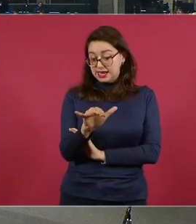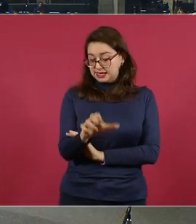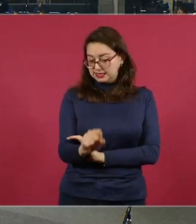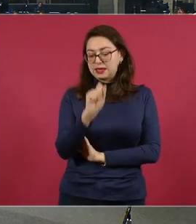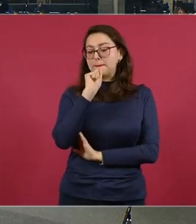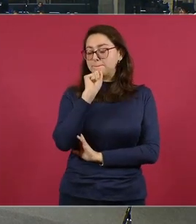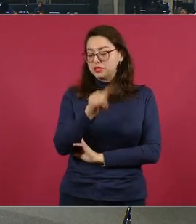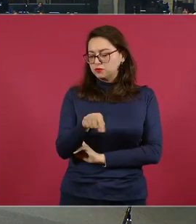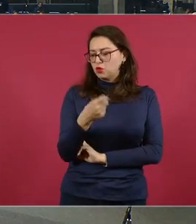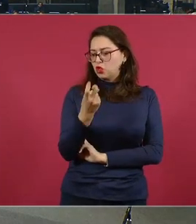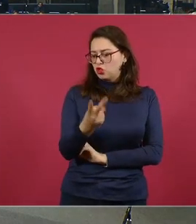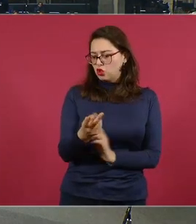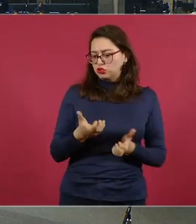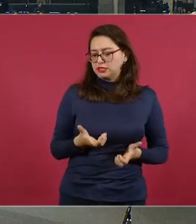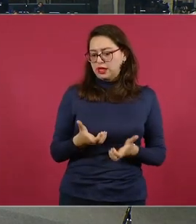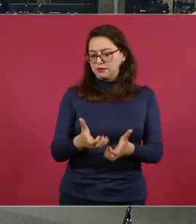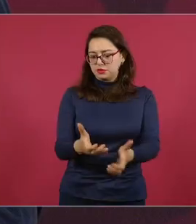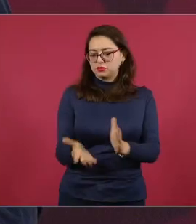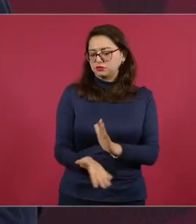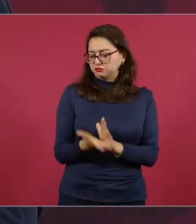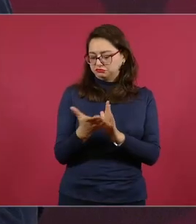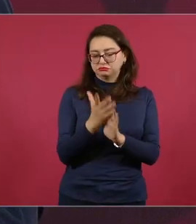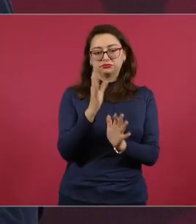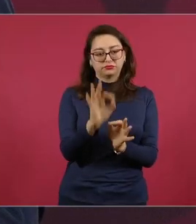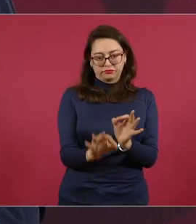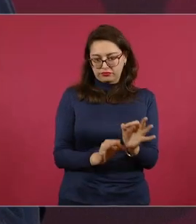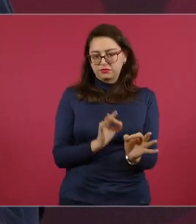¿sí? Se va a concluir.